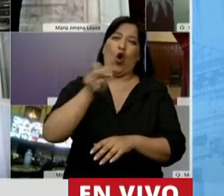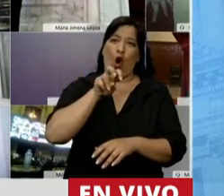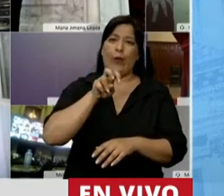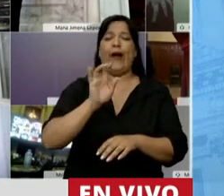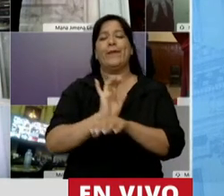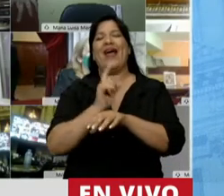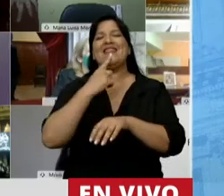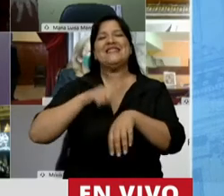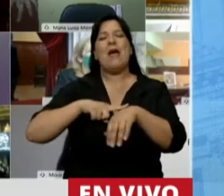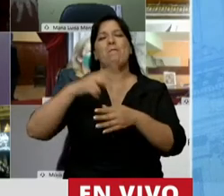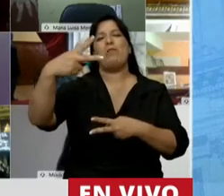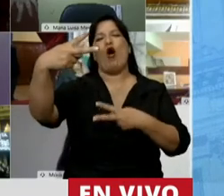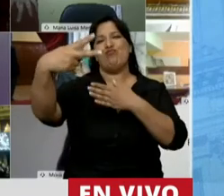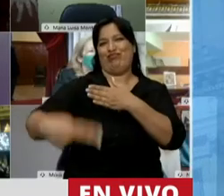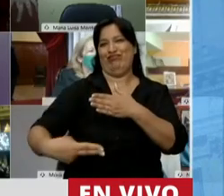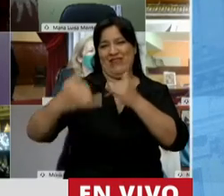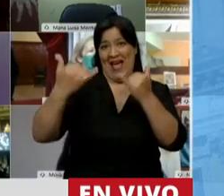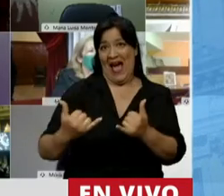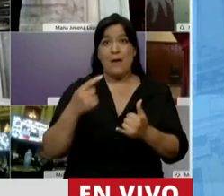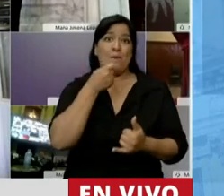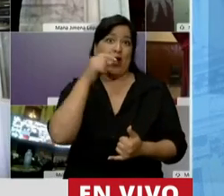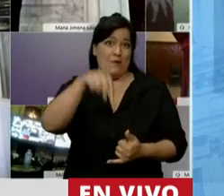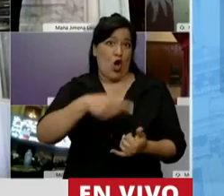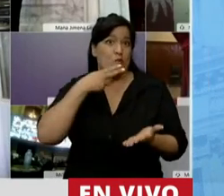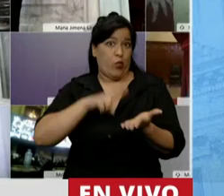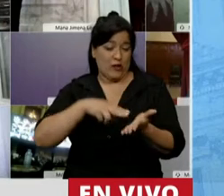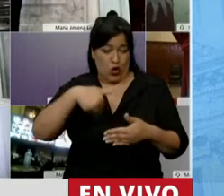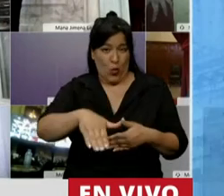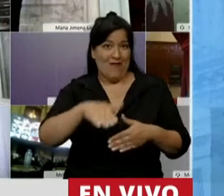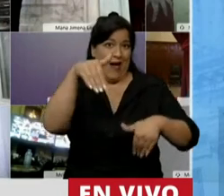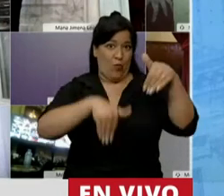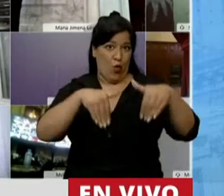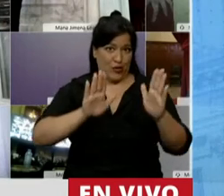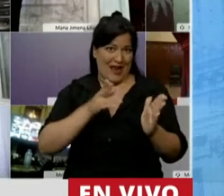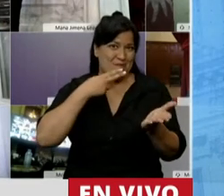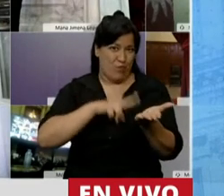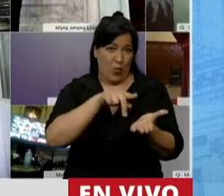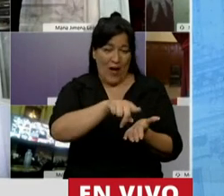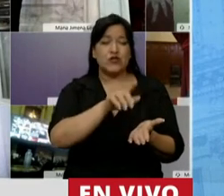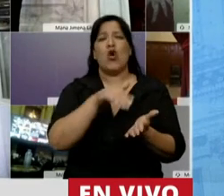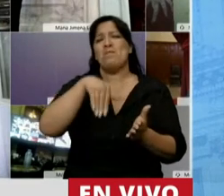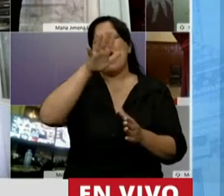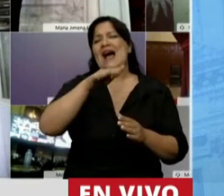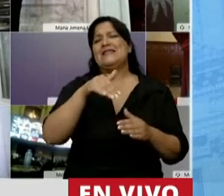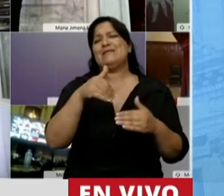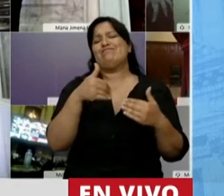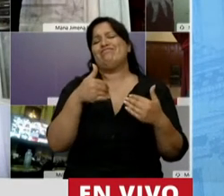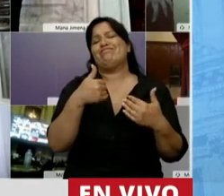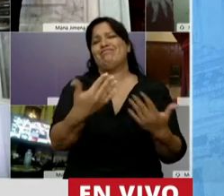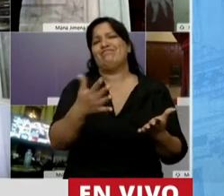plazo determinado, como este impuesto que se va a votar, que es populismo